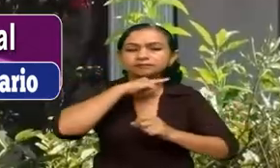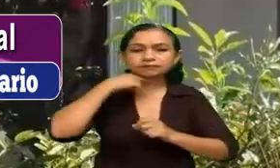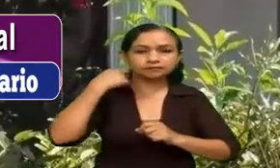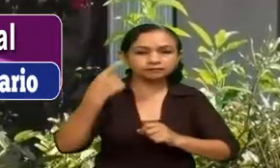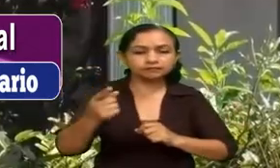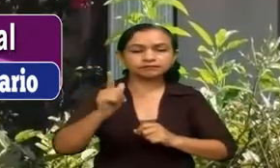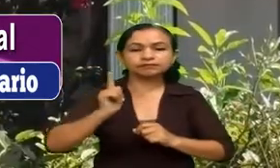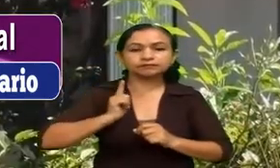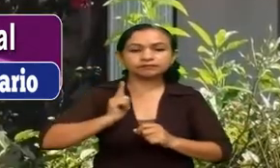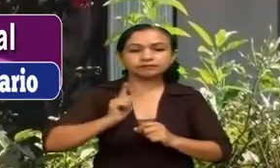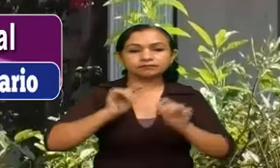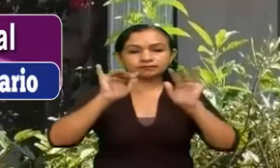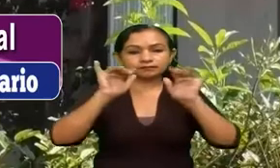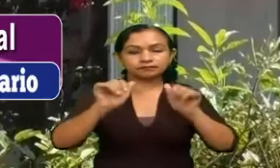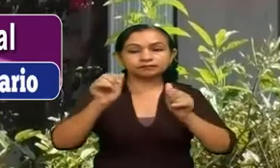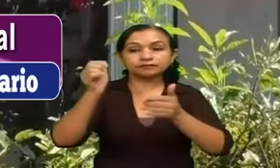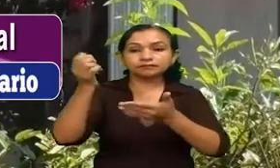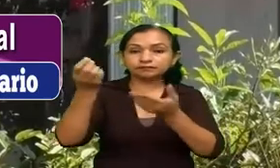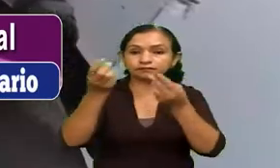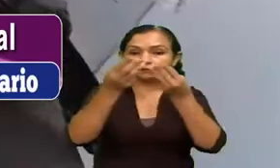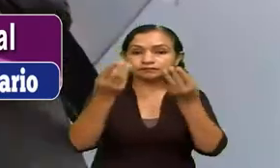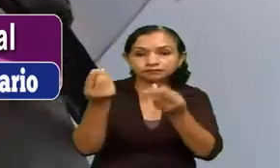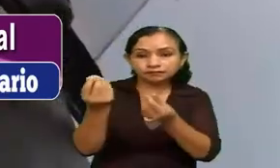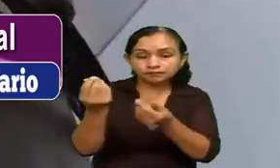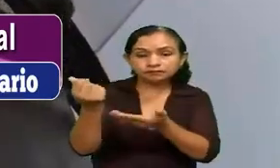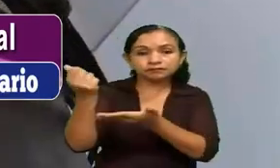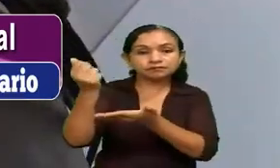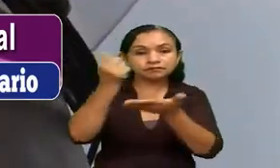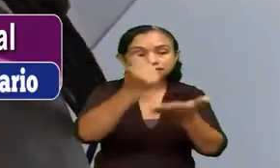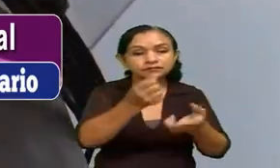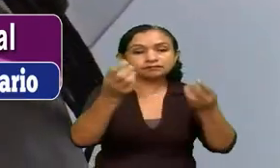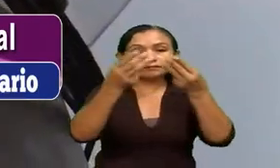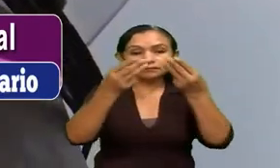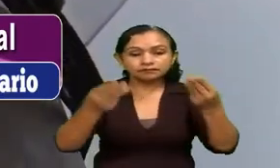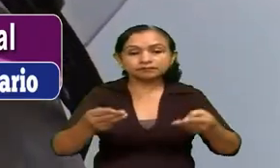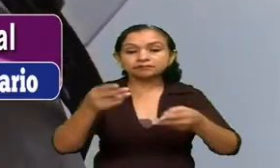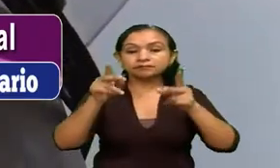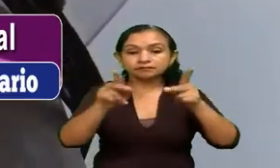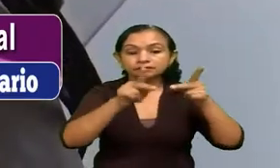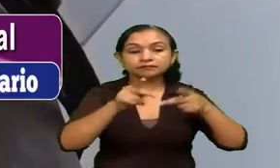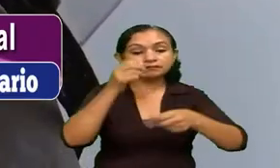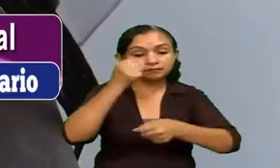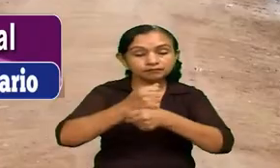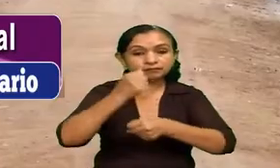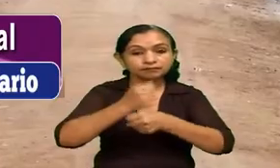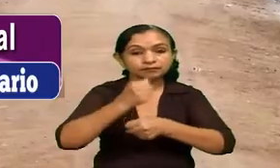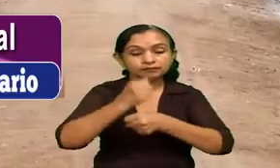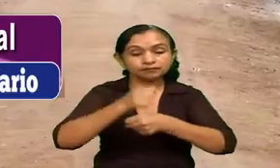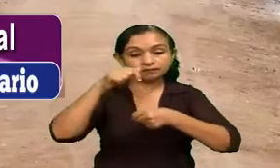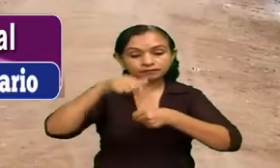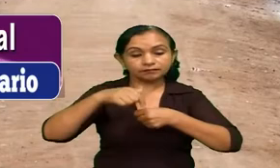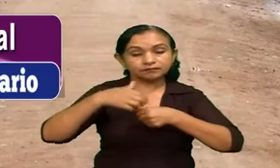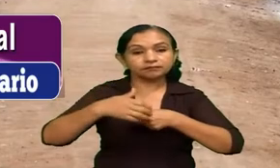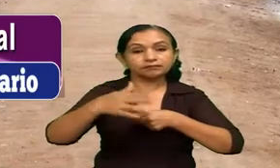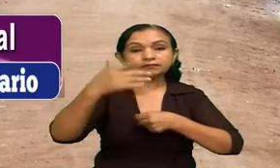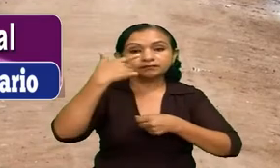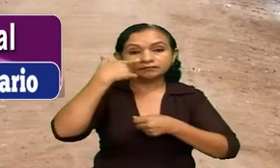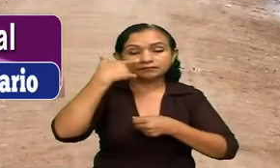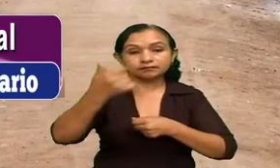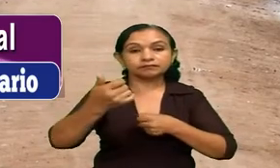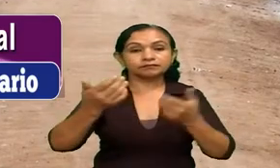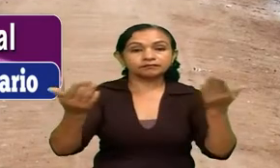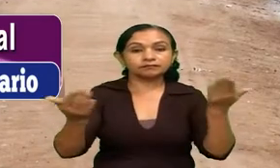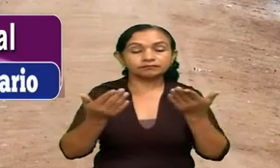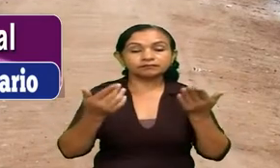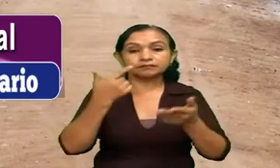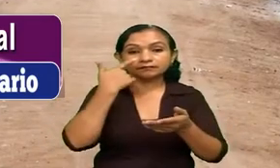porque existen ya los recursos contratados, para tanto de materiales y mano de obra. Y aquí hay que reconocer dar